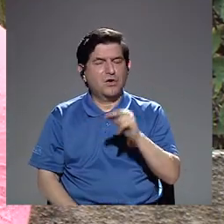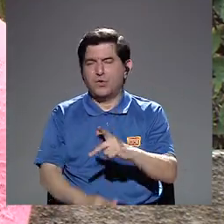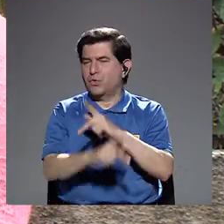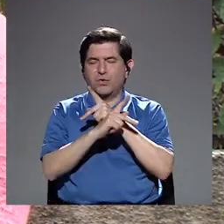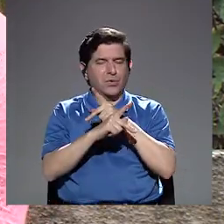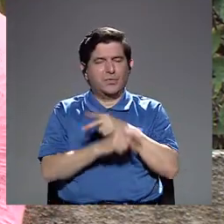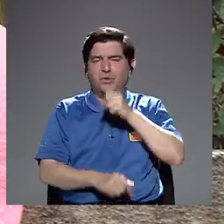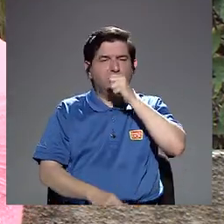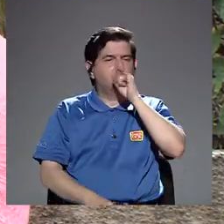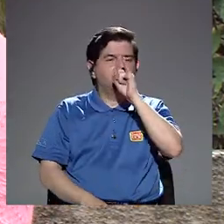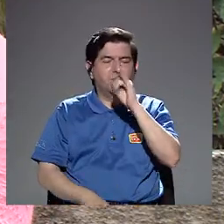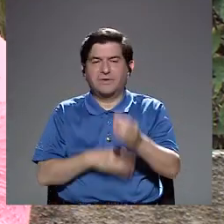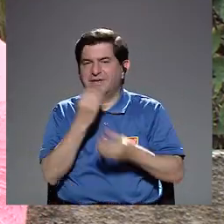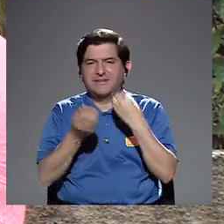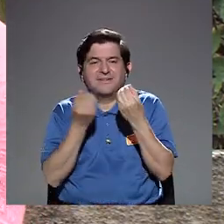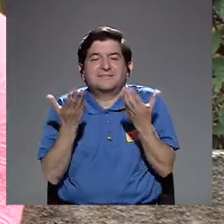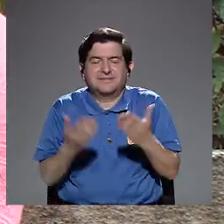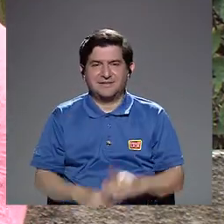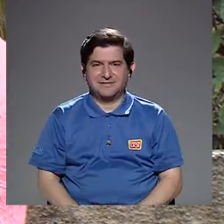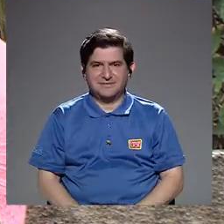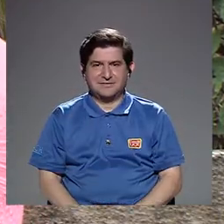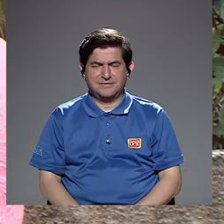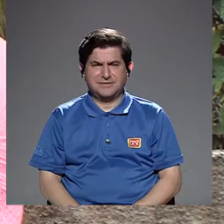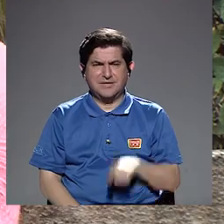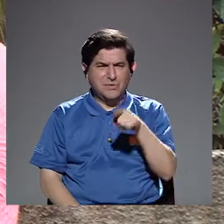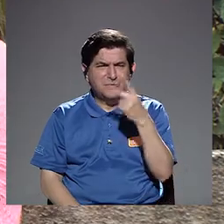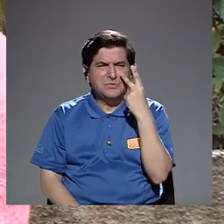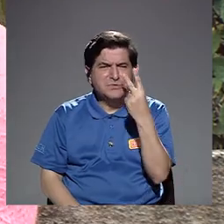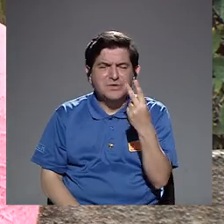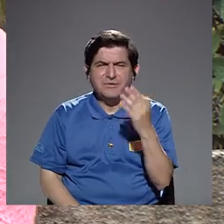preservativo. Entonces, ¿qué es lo que hay que hacer? Fijarse, que